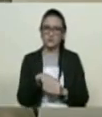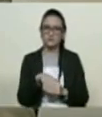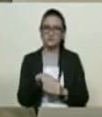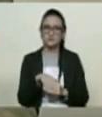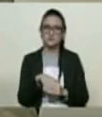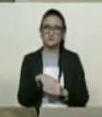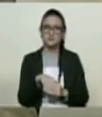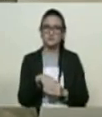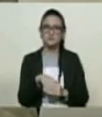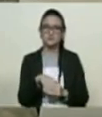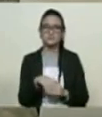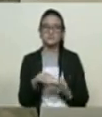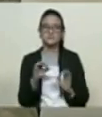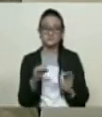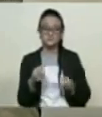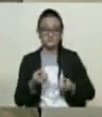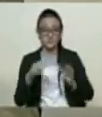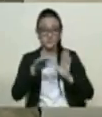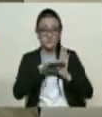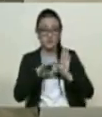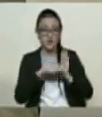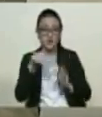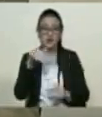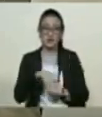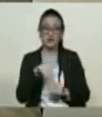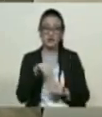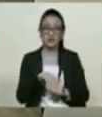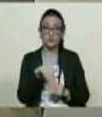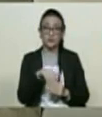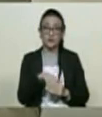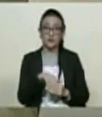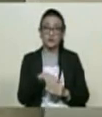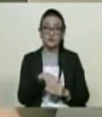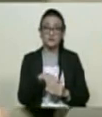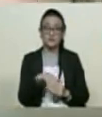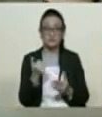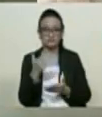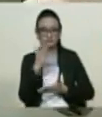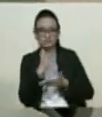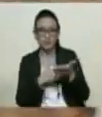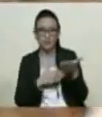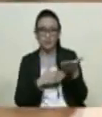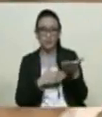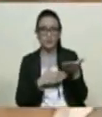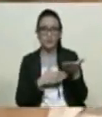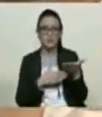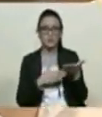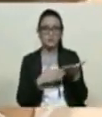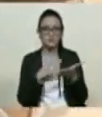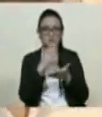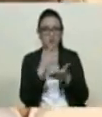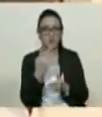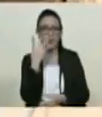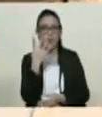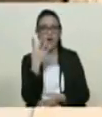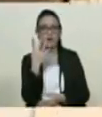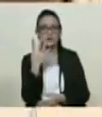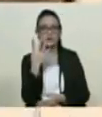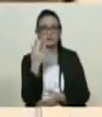esta construcción de las garantías electorales, nosotros la hemos dividido y la hemos abordado en cuatro